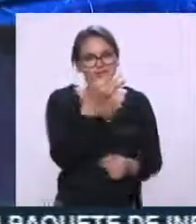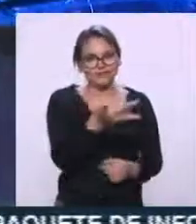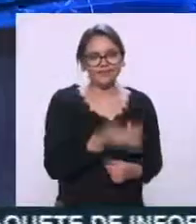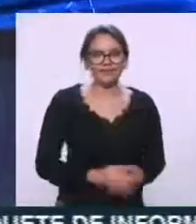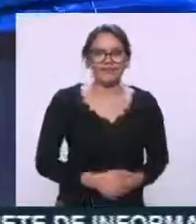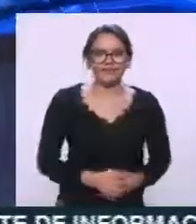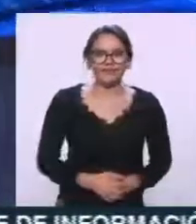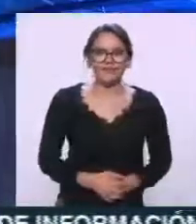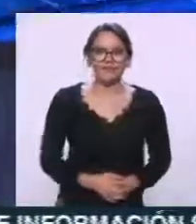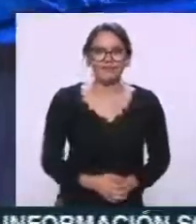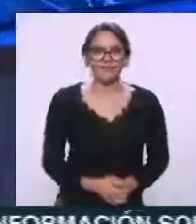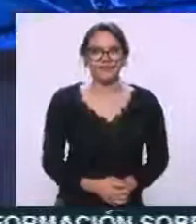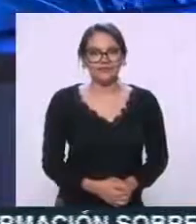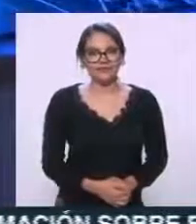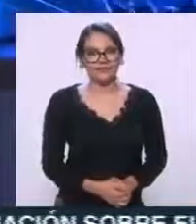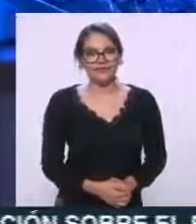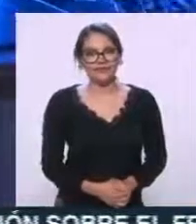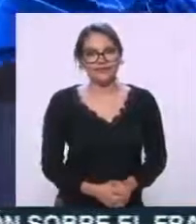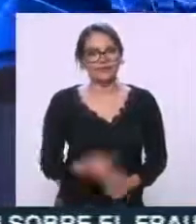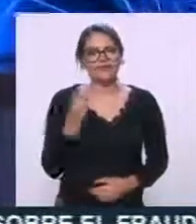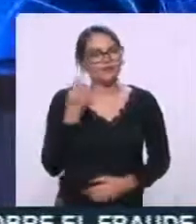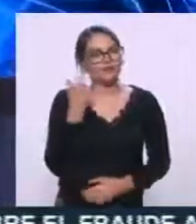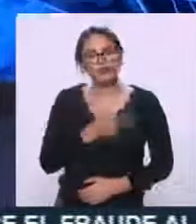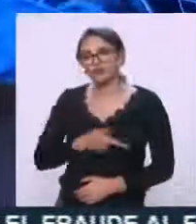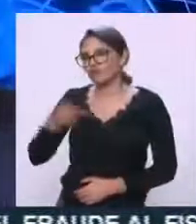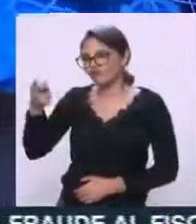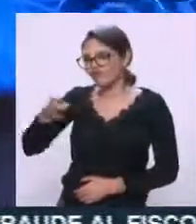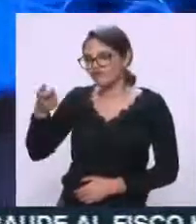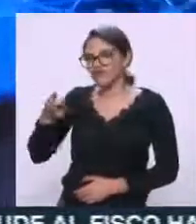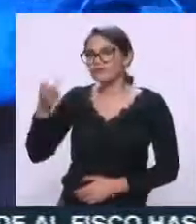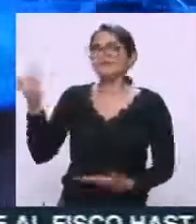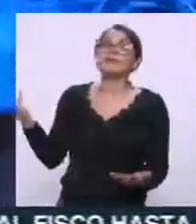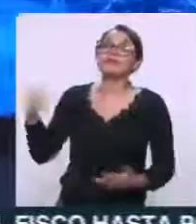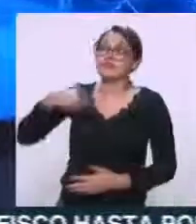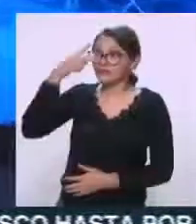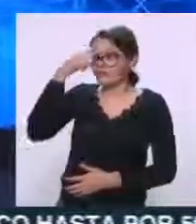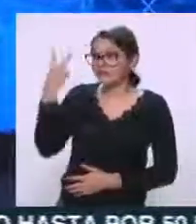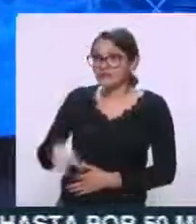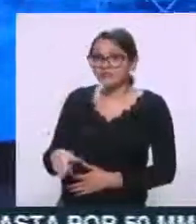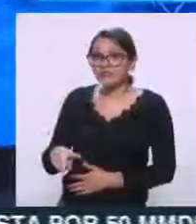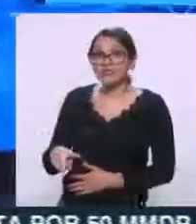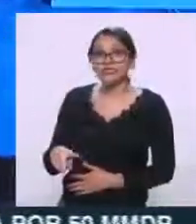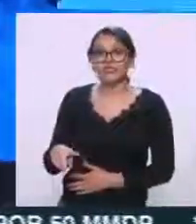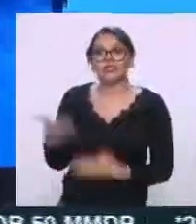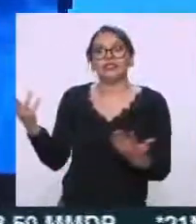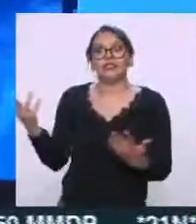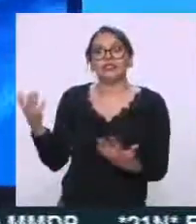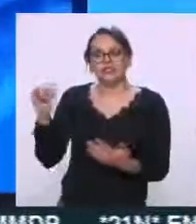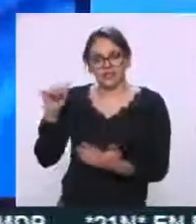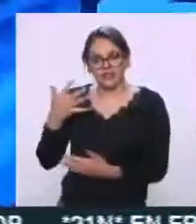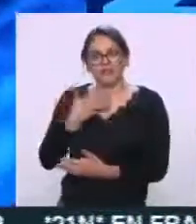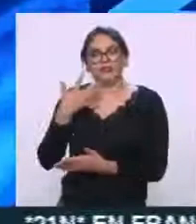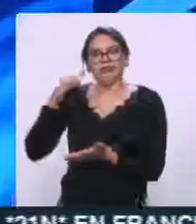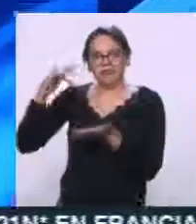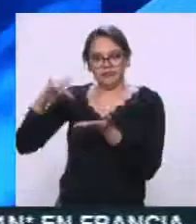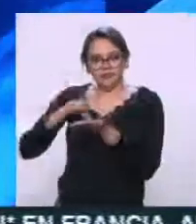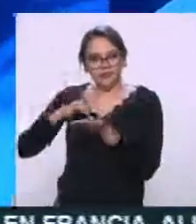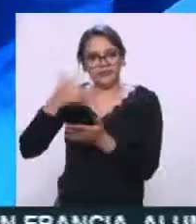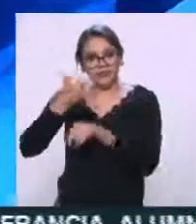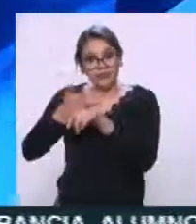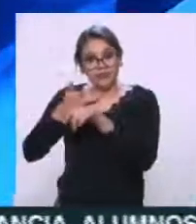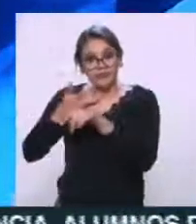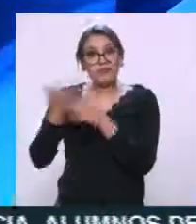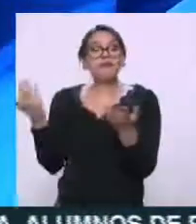estar aquí. Qué gusto saludarte, senador. Pues México no cuenta con vetos y sí cuenta con el apoyo de Estados Unidos.